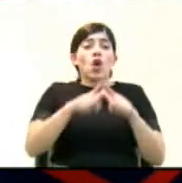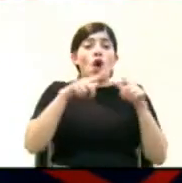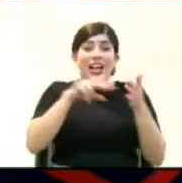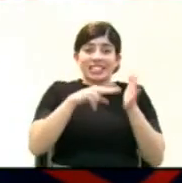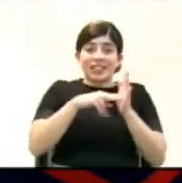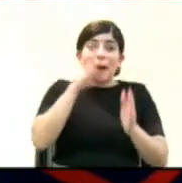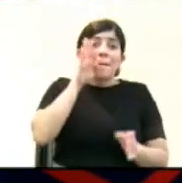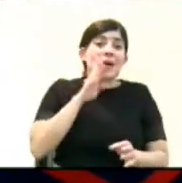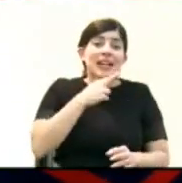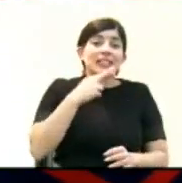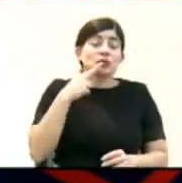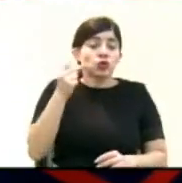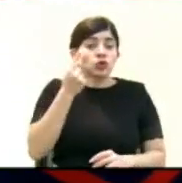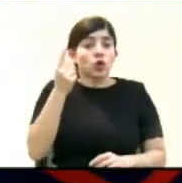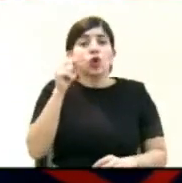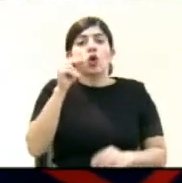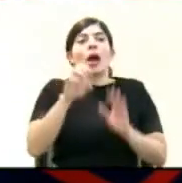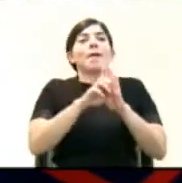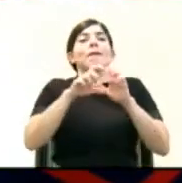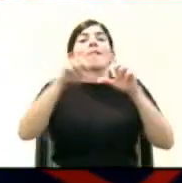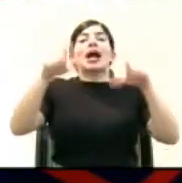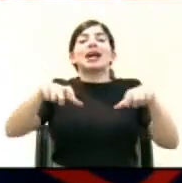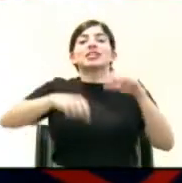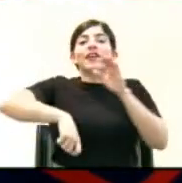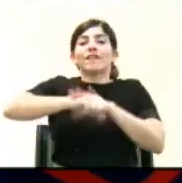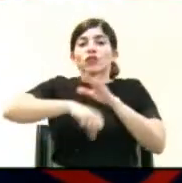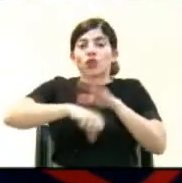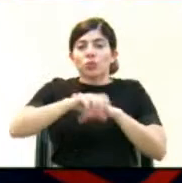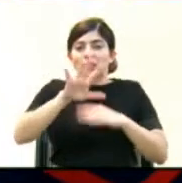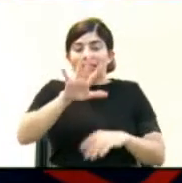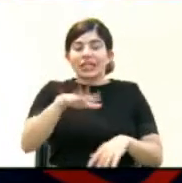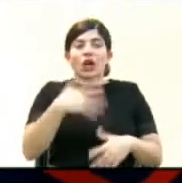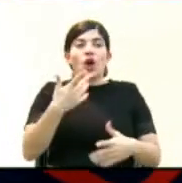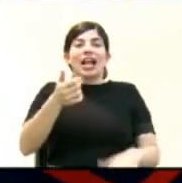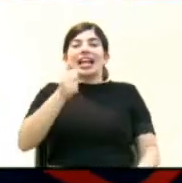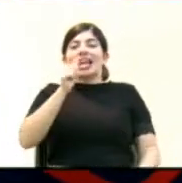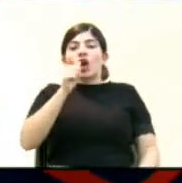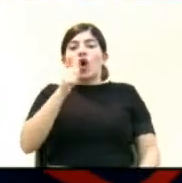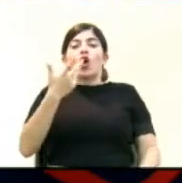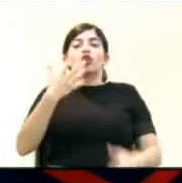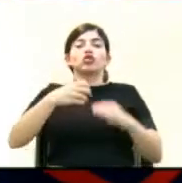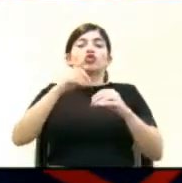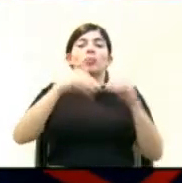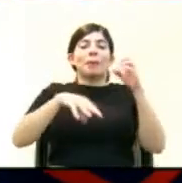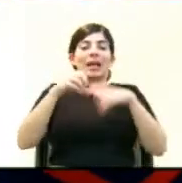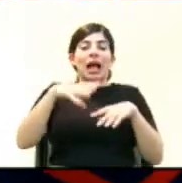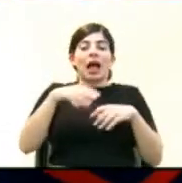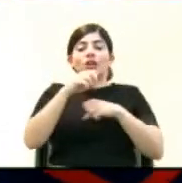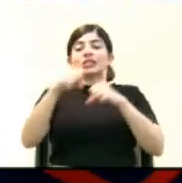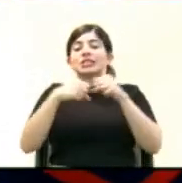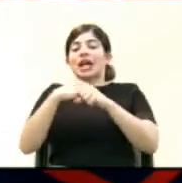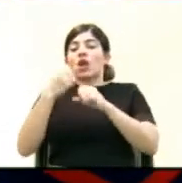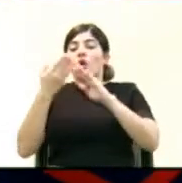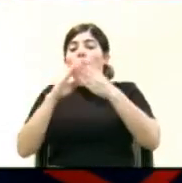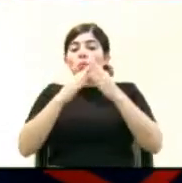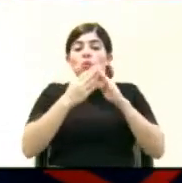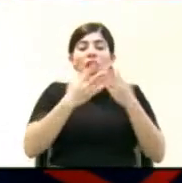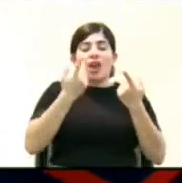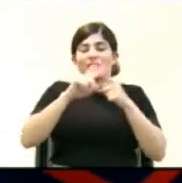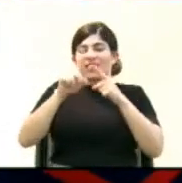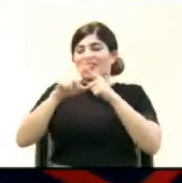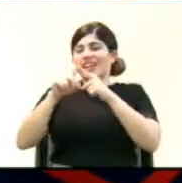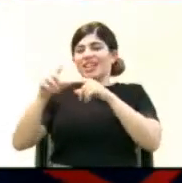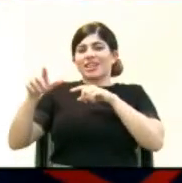bares y restaurantes, sino que, por ejemplo, canchas de fútbol 5, licoreras y supermercados, salones comunales y otro tipo de